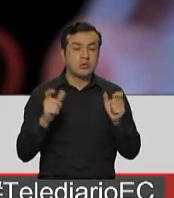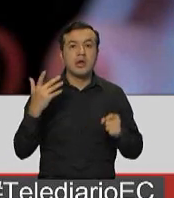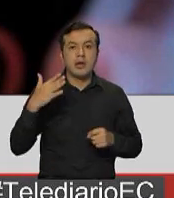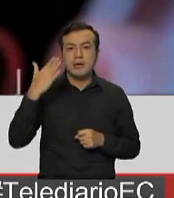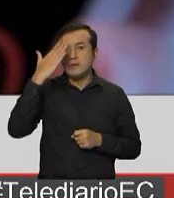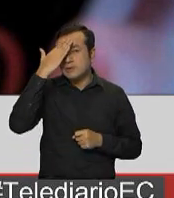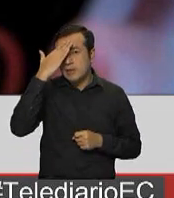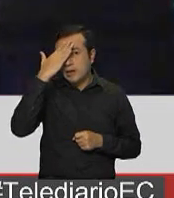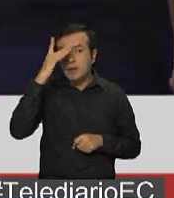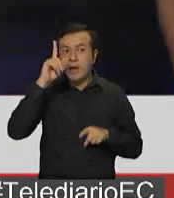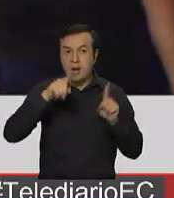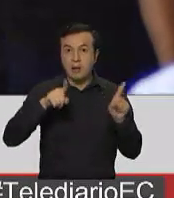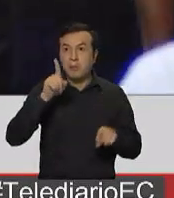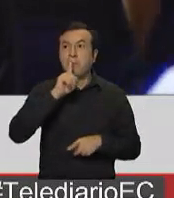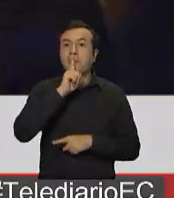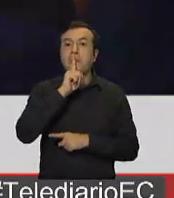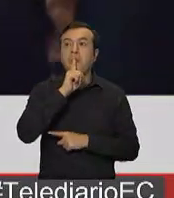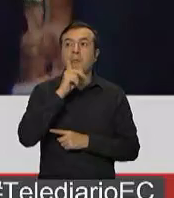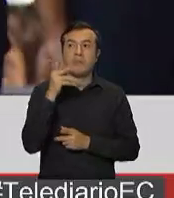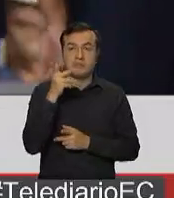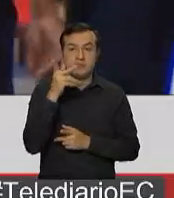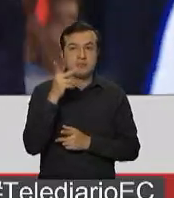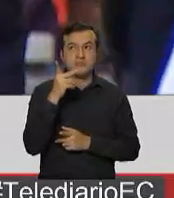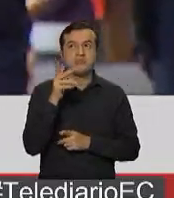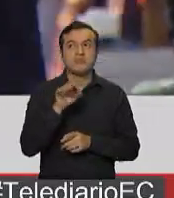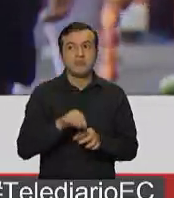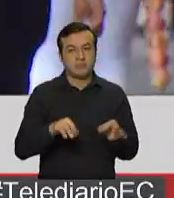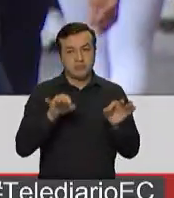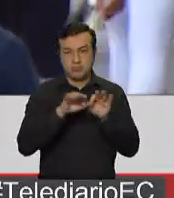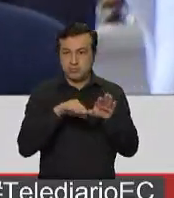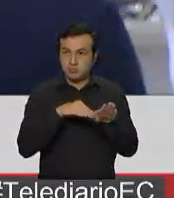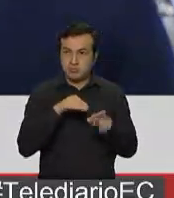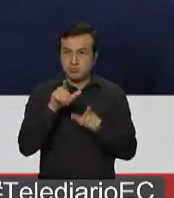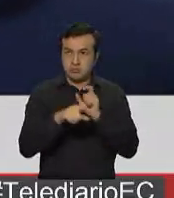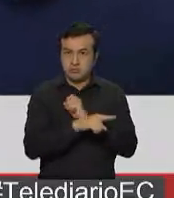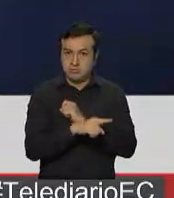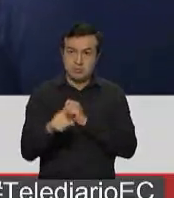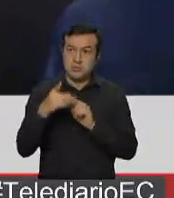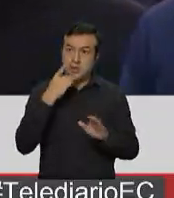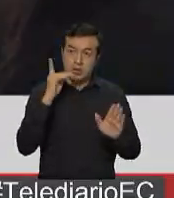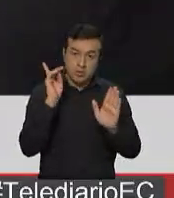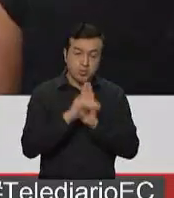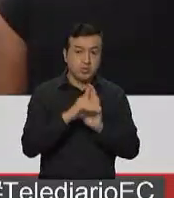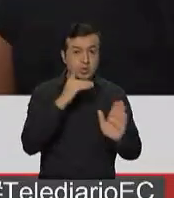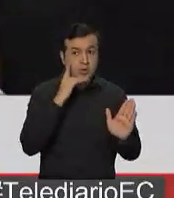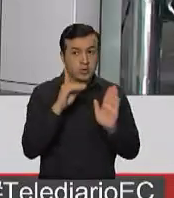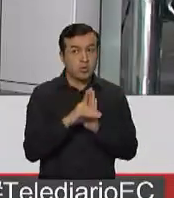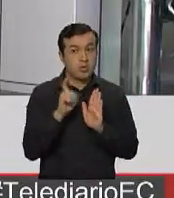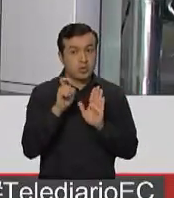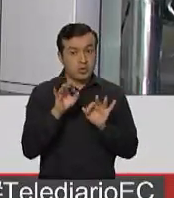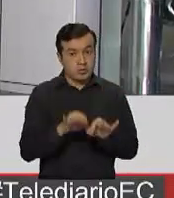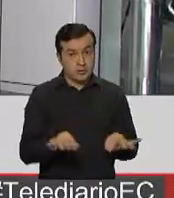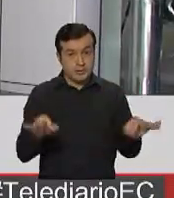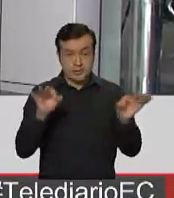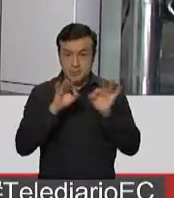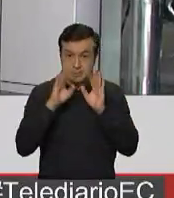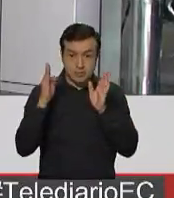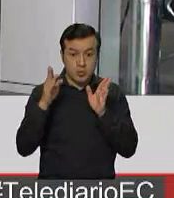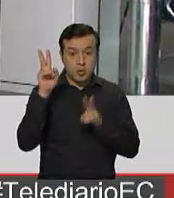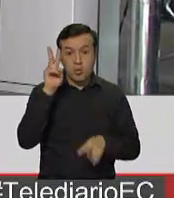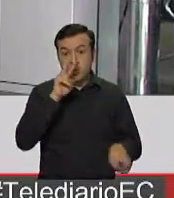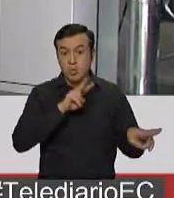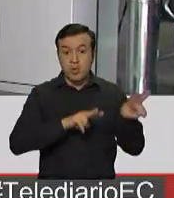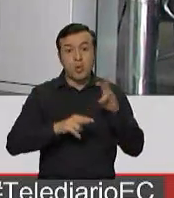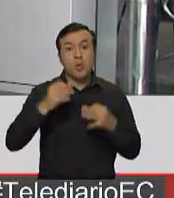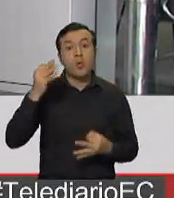se calla. Y ahí, nuevamente, las garantías para el ciudadano que denuncia deben fortalecerse y los operadores de